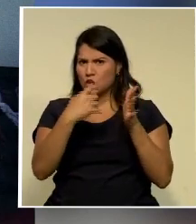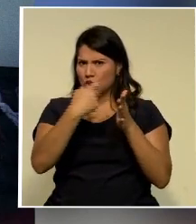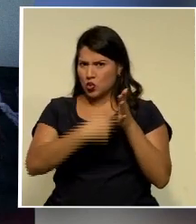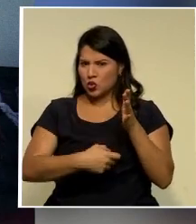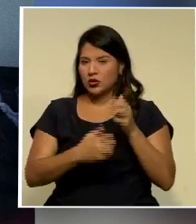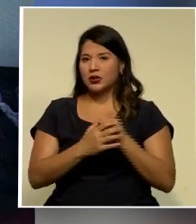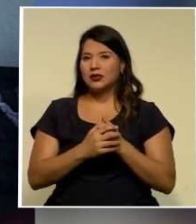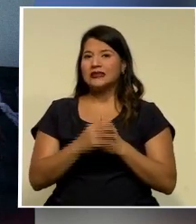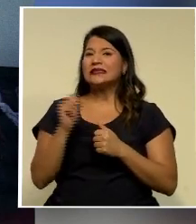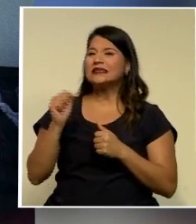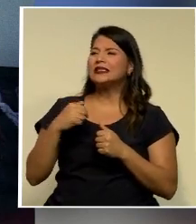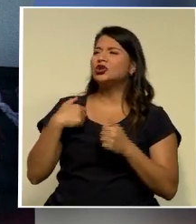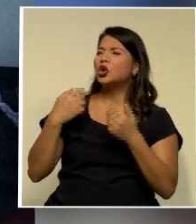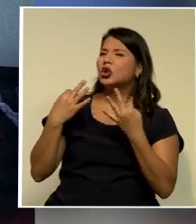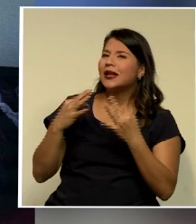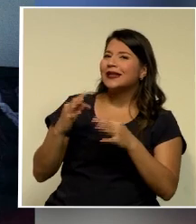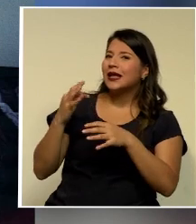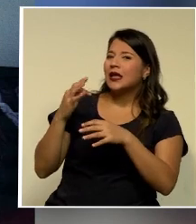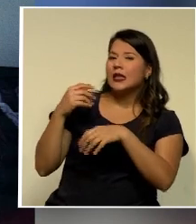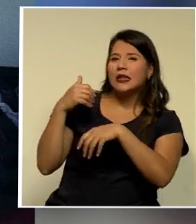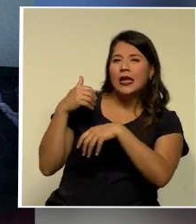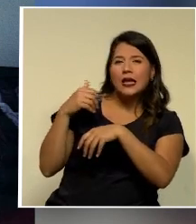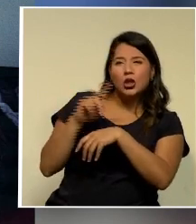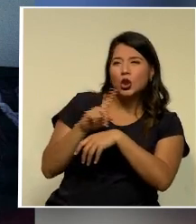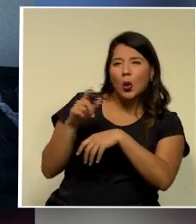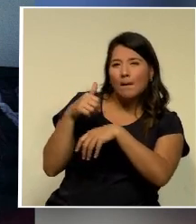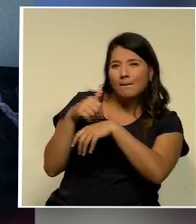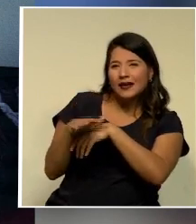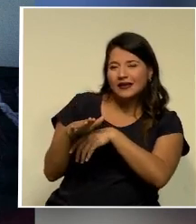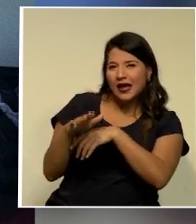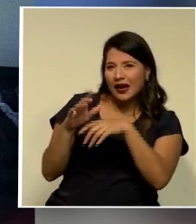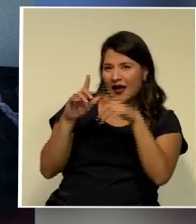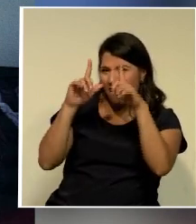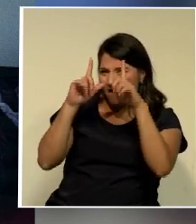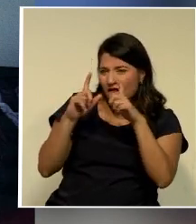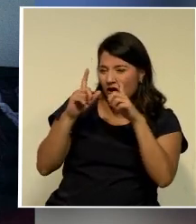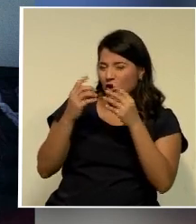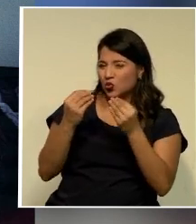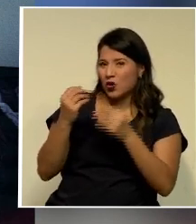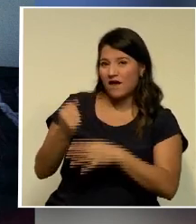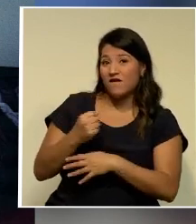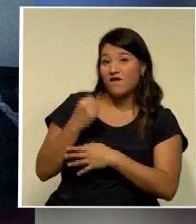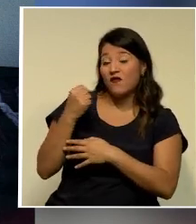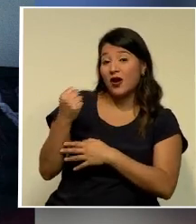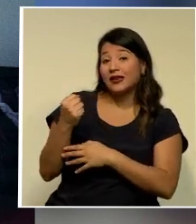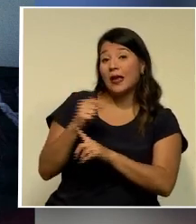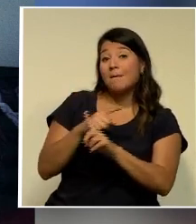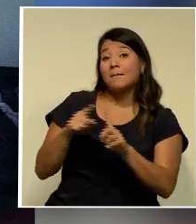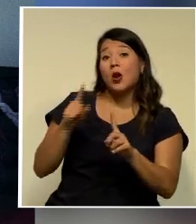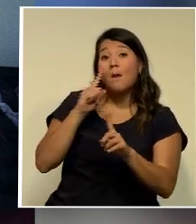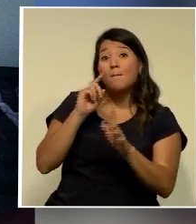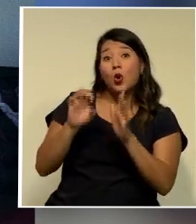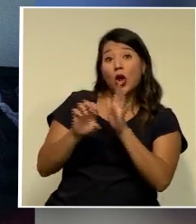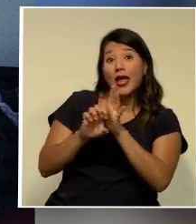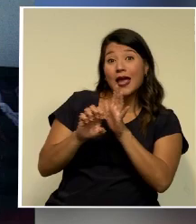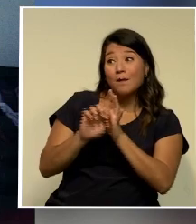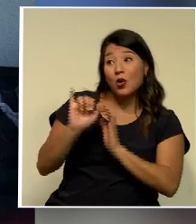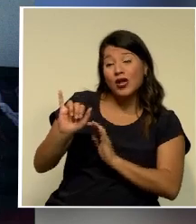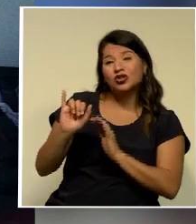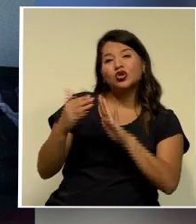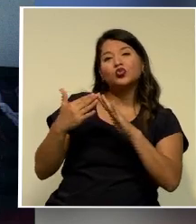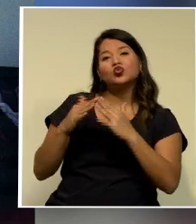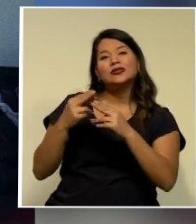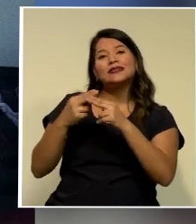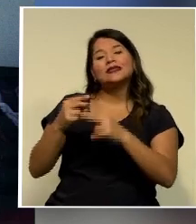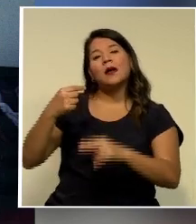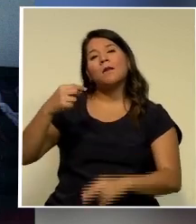Sí, yo traté de no mandarte material muy duro, ¿verdad? Muy fuerte, pero por ejemplo esto es en Guazapa,